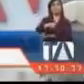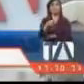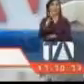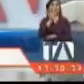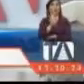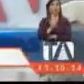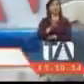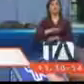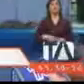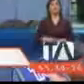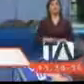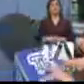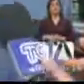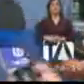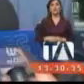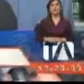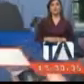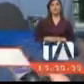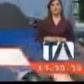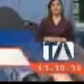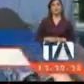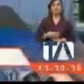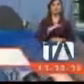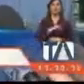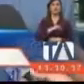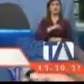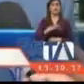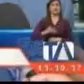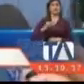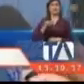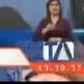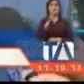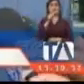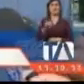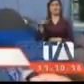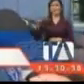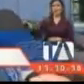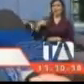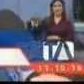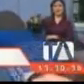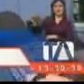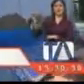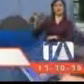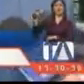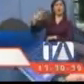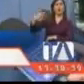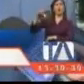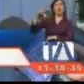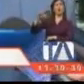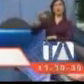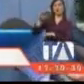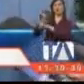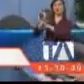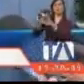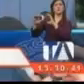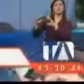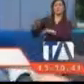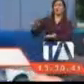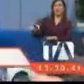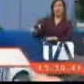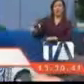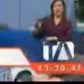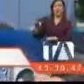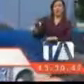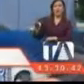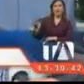a Teleamazonas. Una falta de moral y ética de este señor Ochoa, que viéndose ya indefenso y caído,